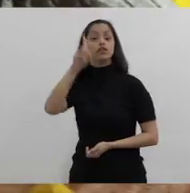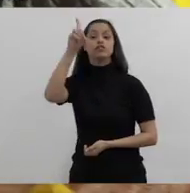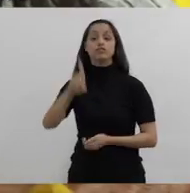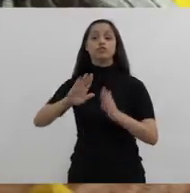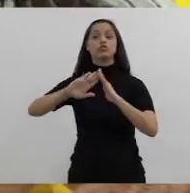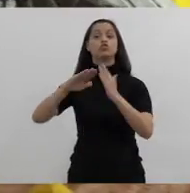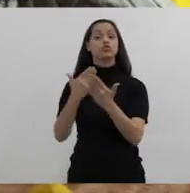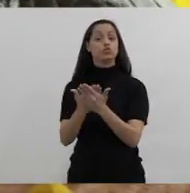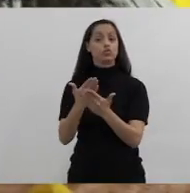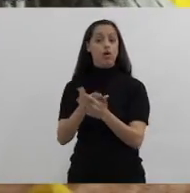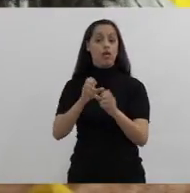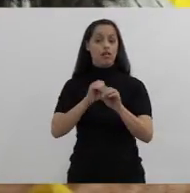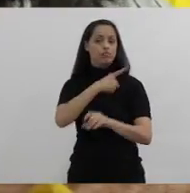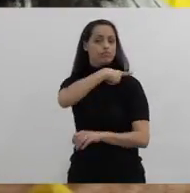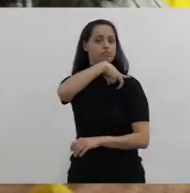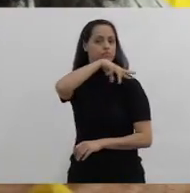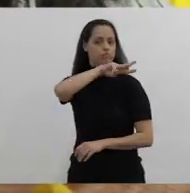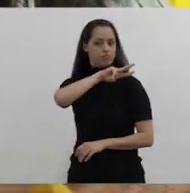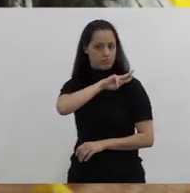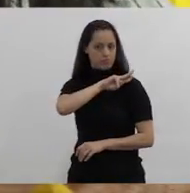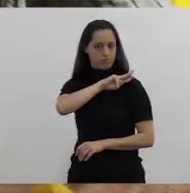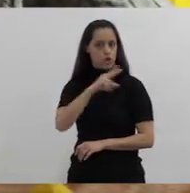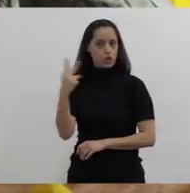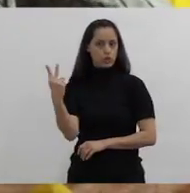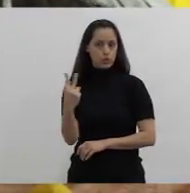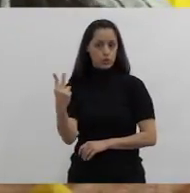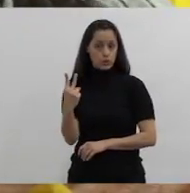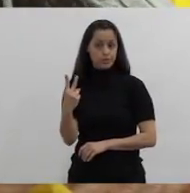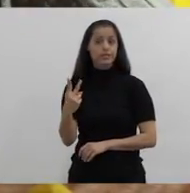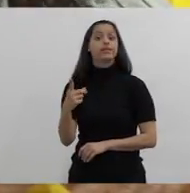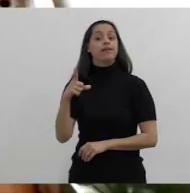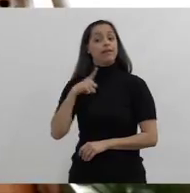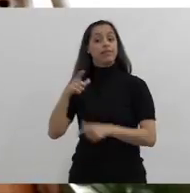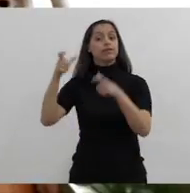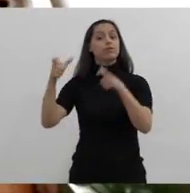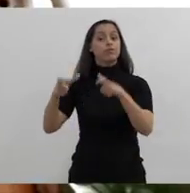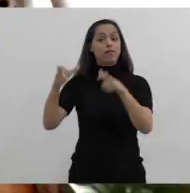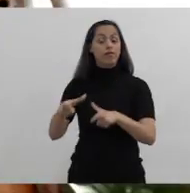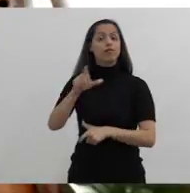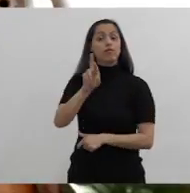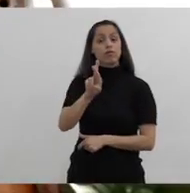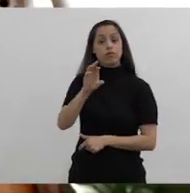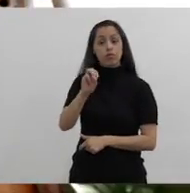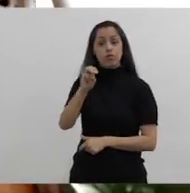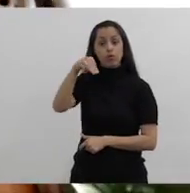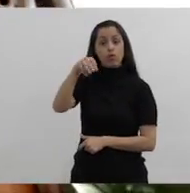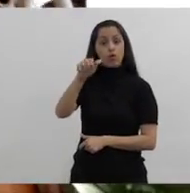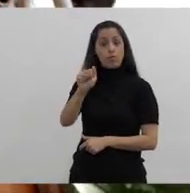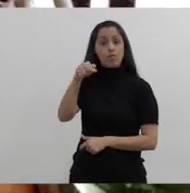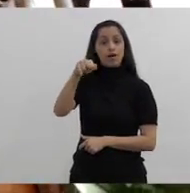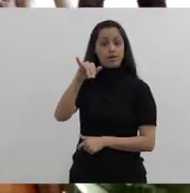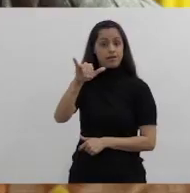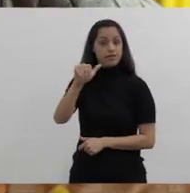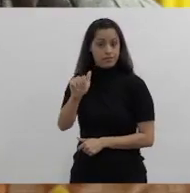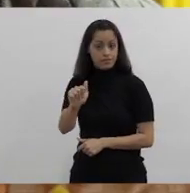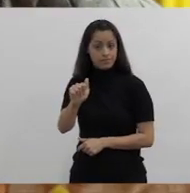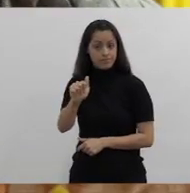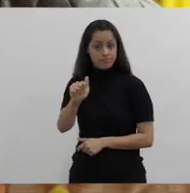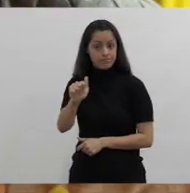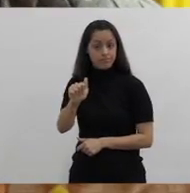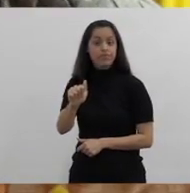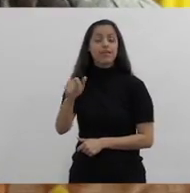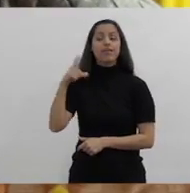la Escuela de Educación Media número 2, Distrito Escolar 17, Rumania. La escuela se creó en 1990. Desde